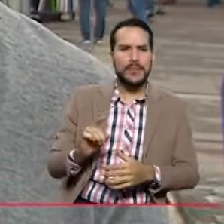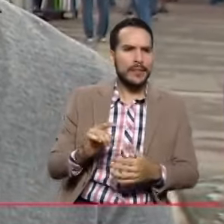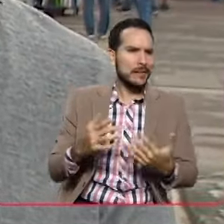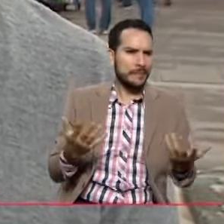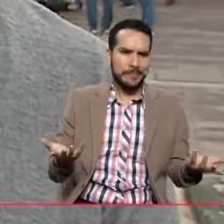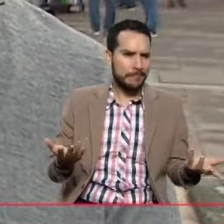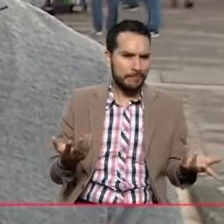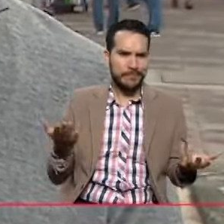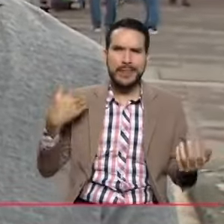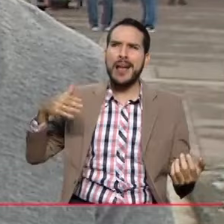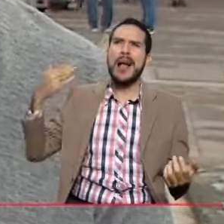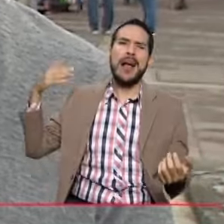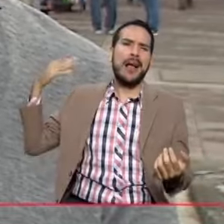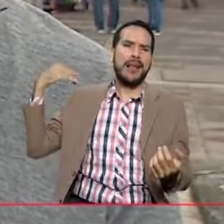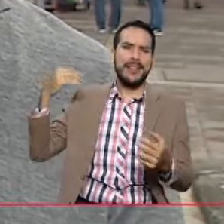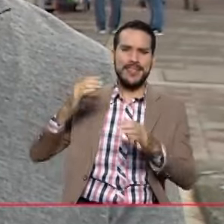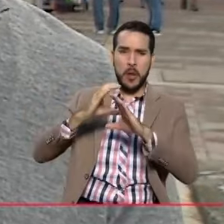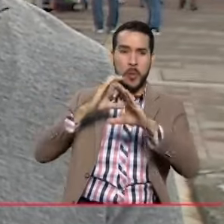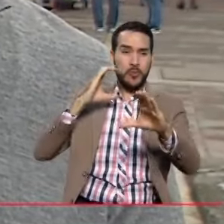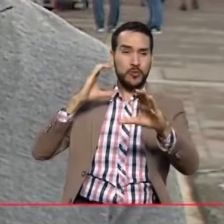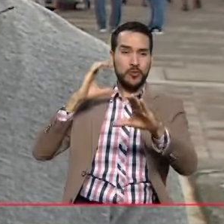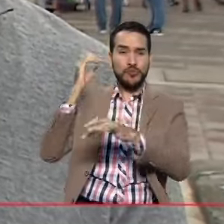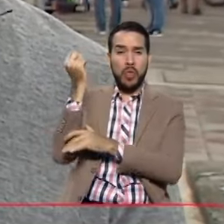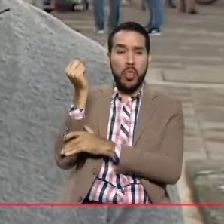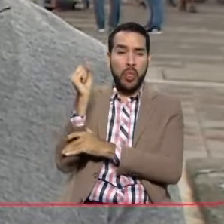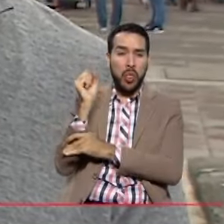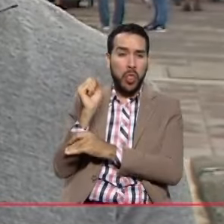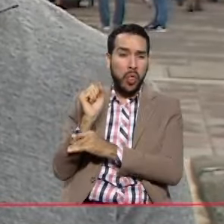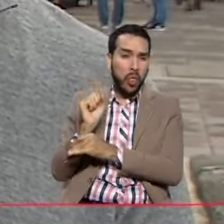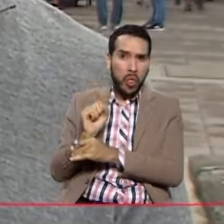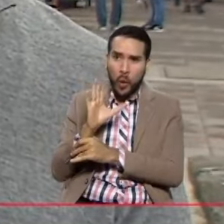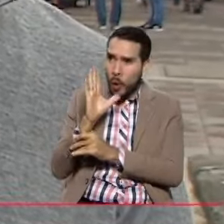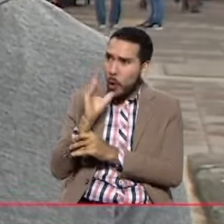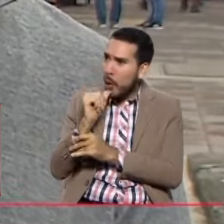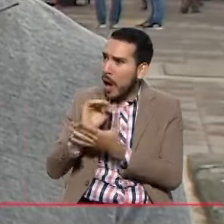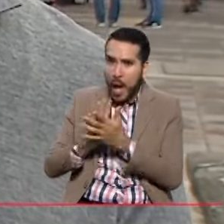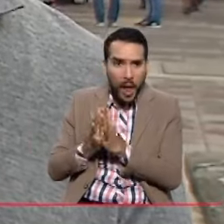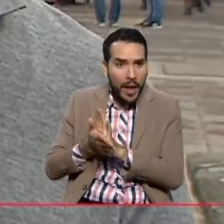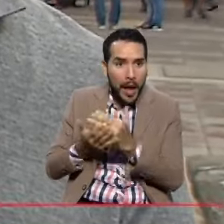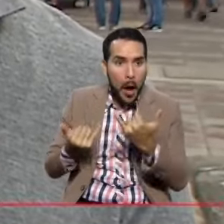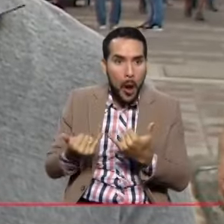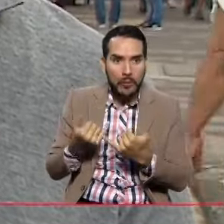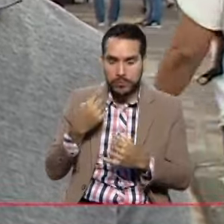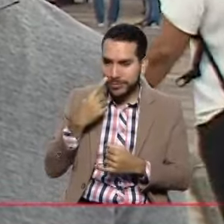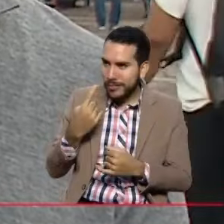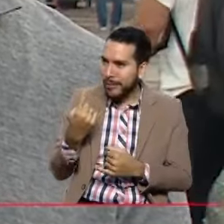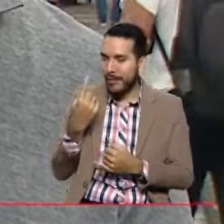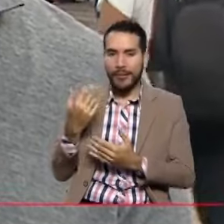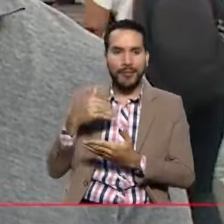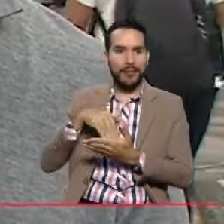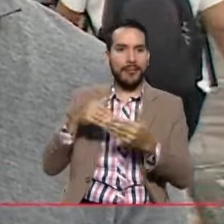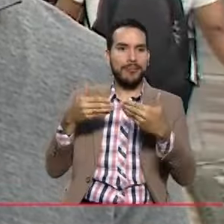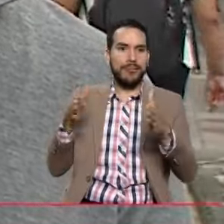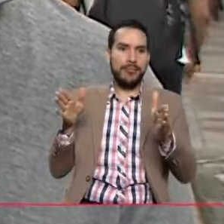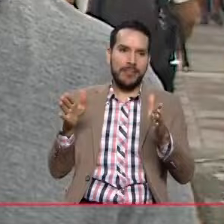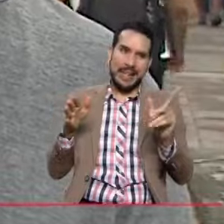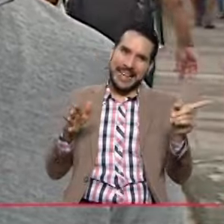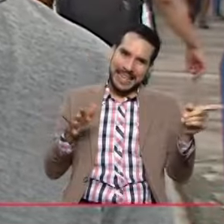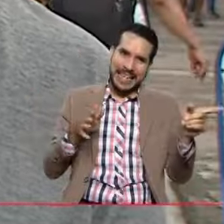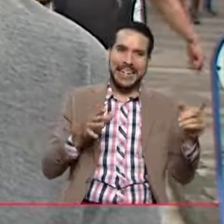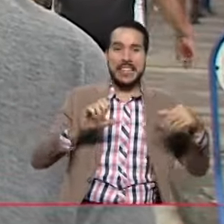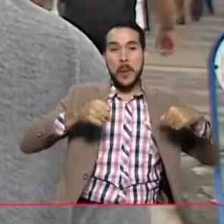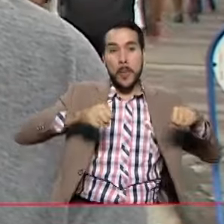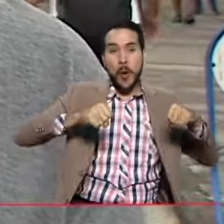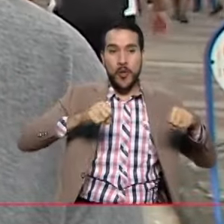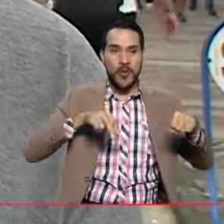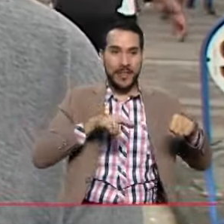rato. No sé qué es lo que pasa allí. Y eso hace que de pronto pues, el trabajo de las motos sea menos y haya